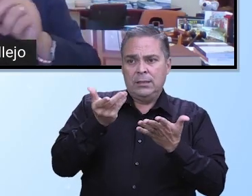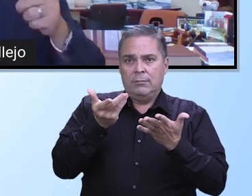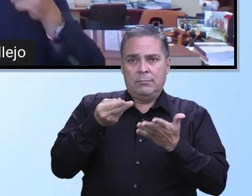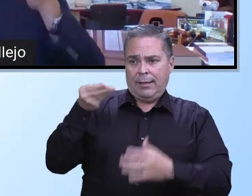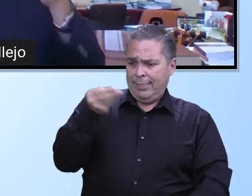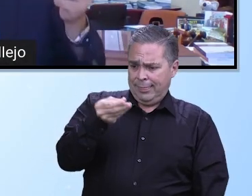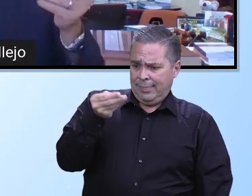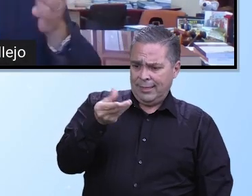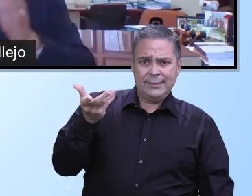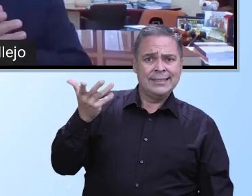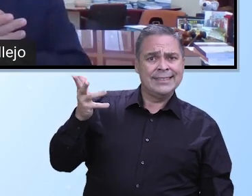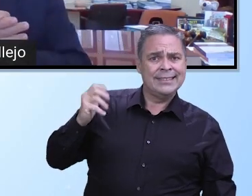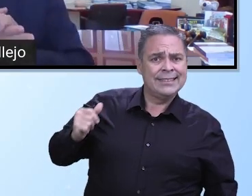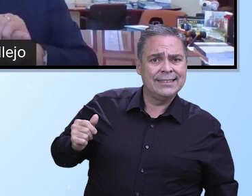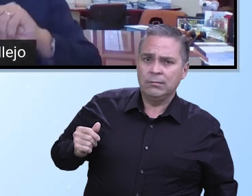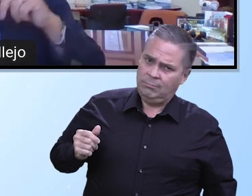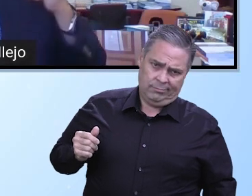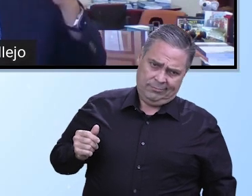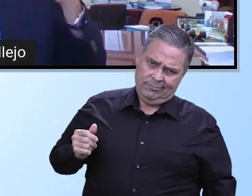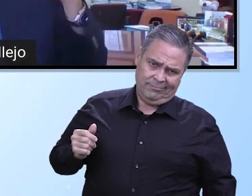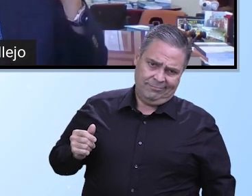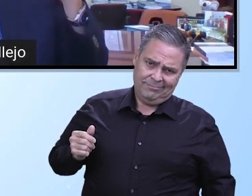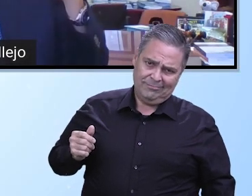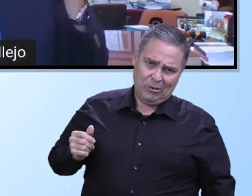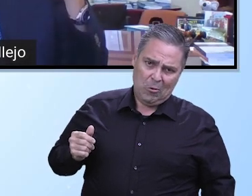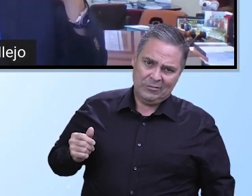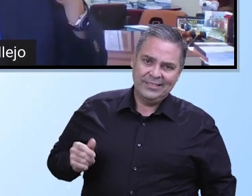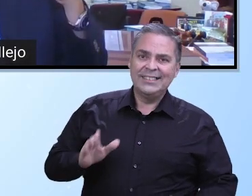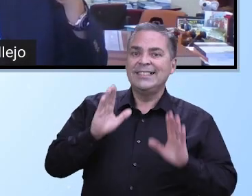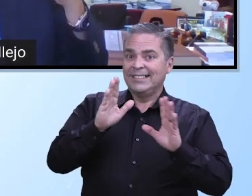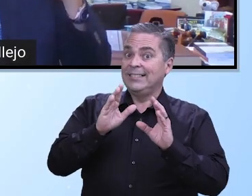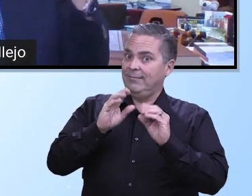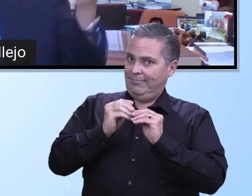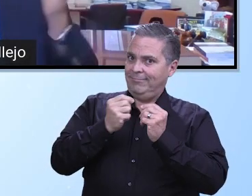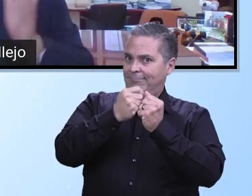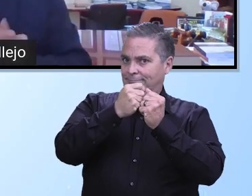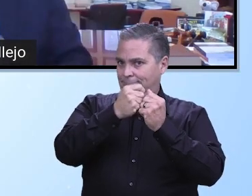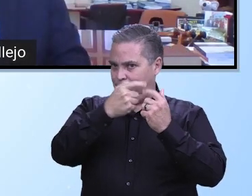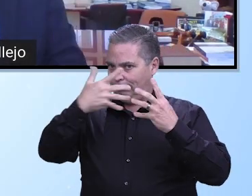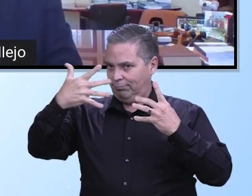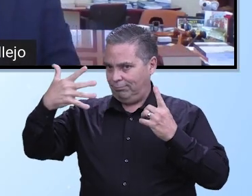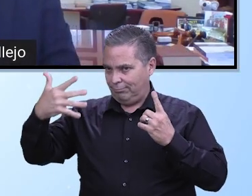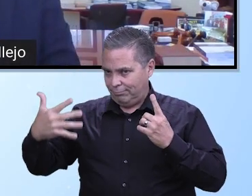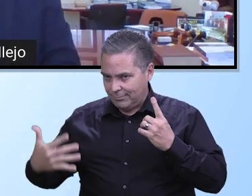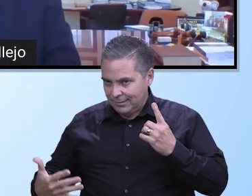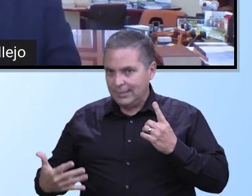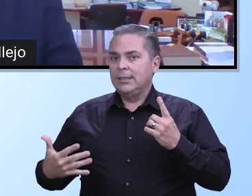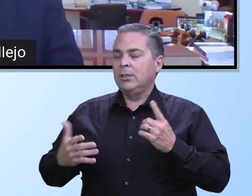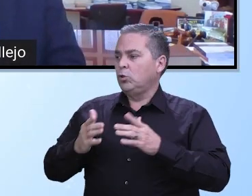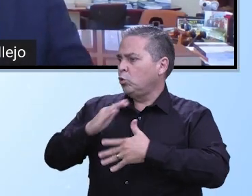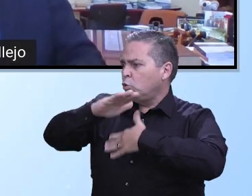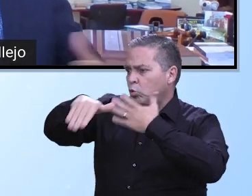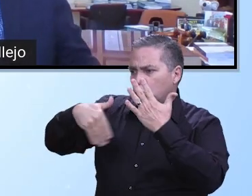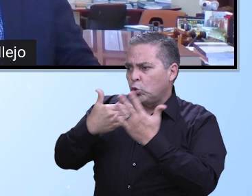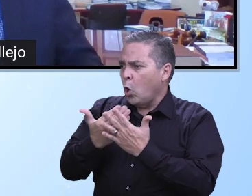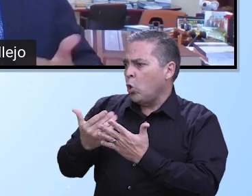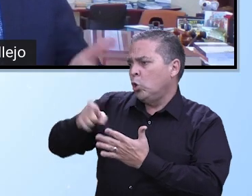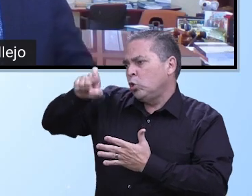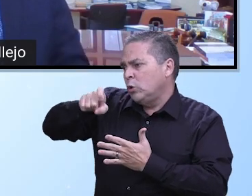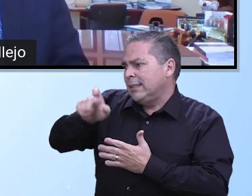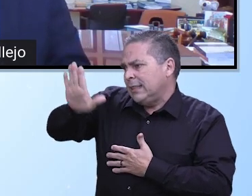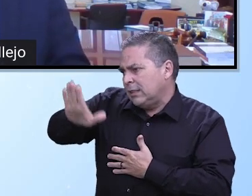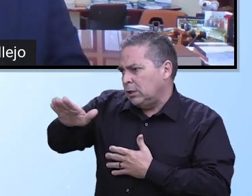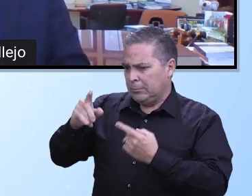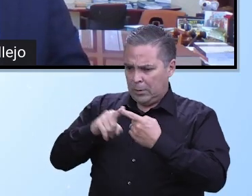puede pensar meramente de dinero, sino que ese derecho a recibir todo lo que sea indispensable para la salud de esa persona, la